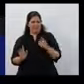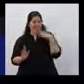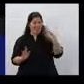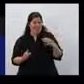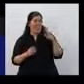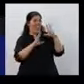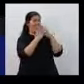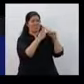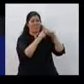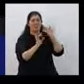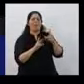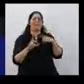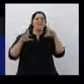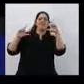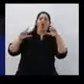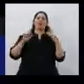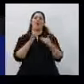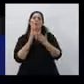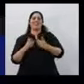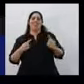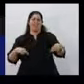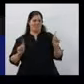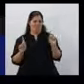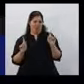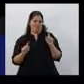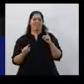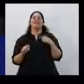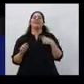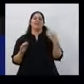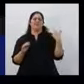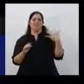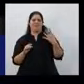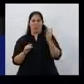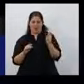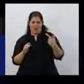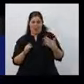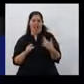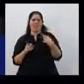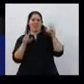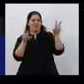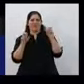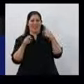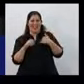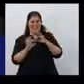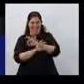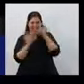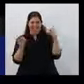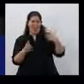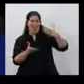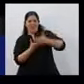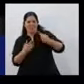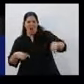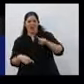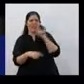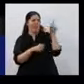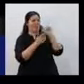internacionales no es sacarse fotos con los líderes pasaron siete semestres presidentes no entró un centavo a la argentina de inversiones de esas